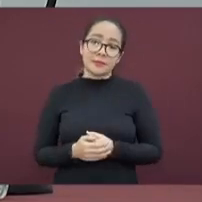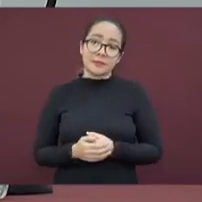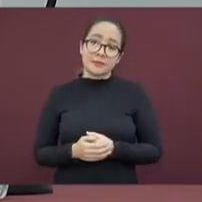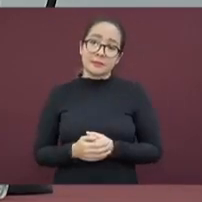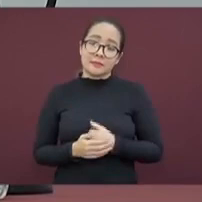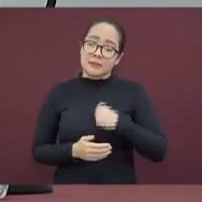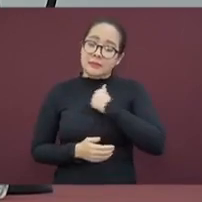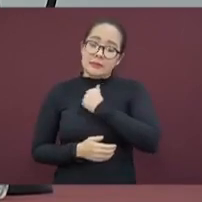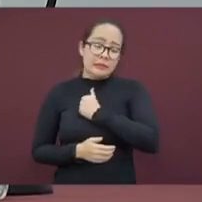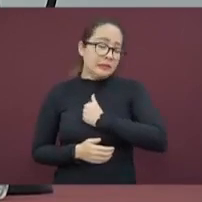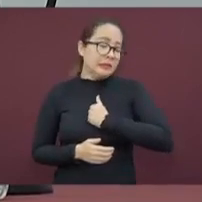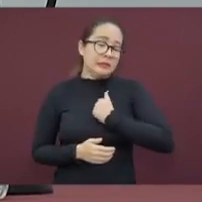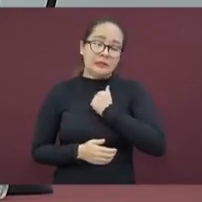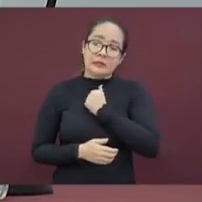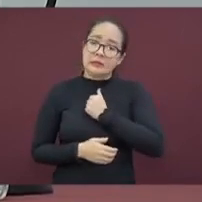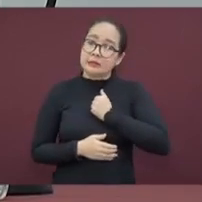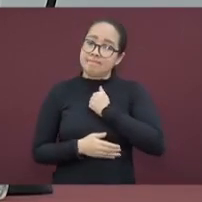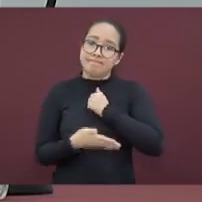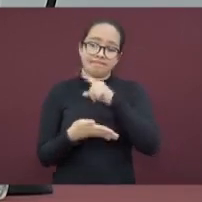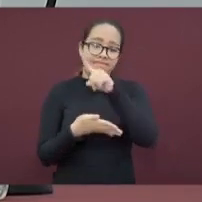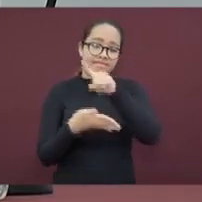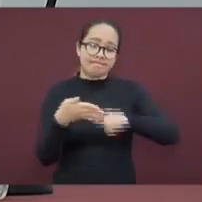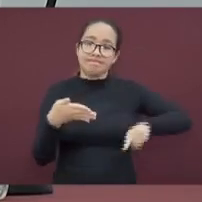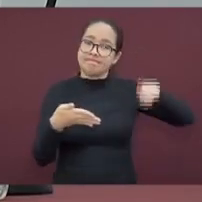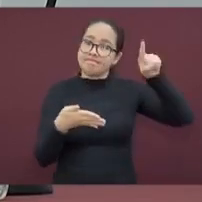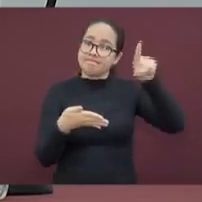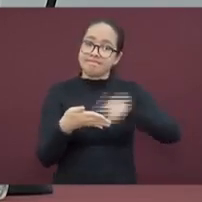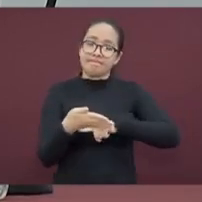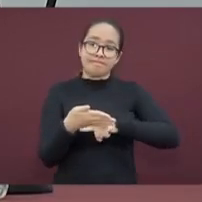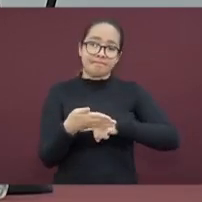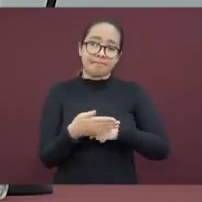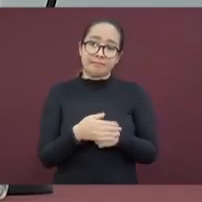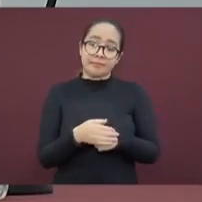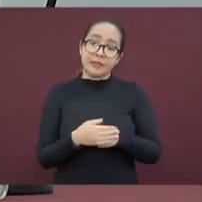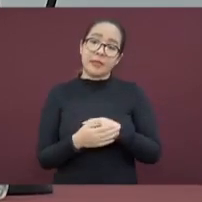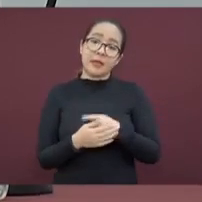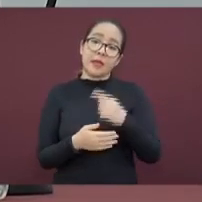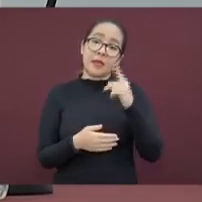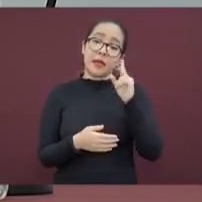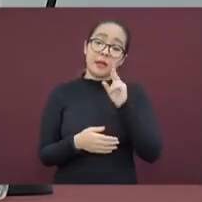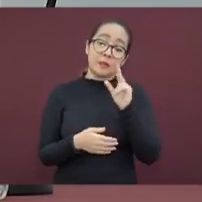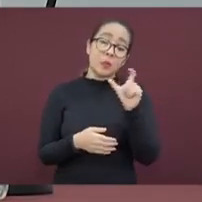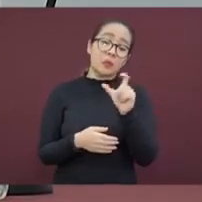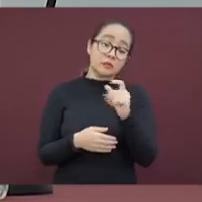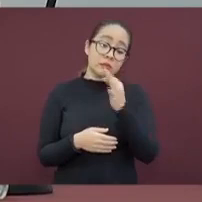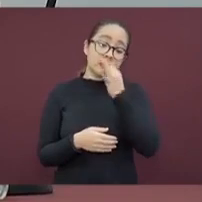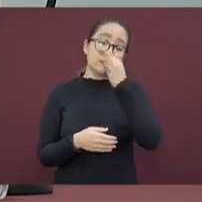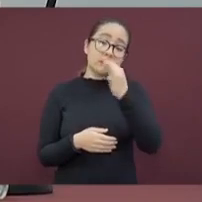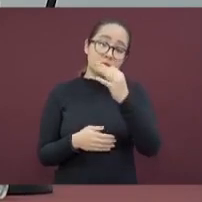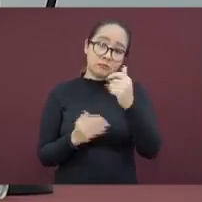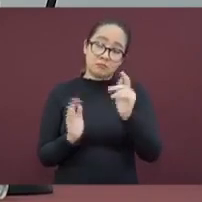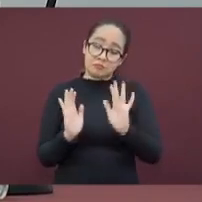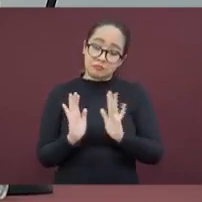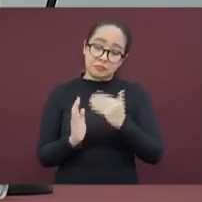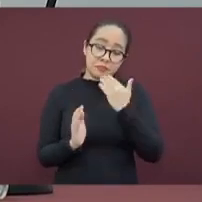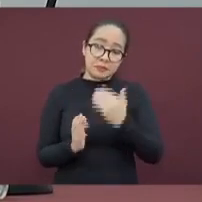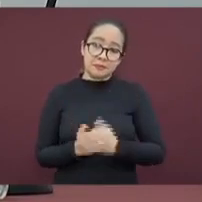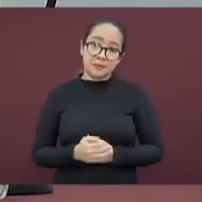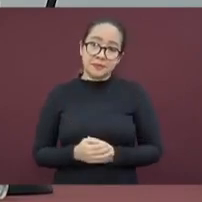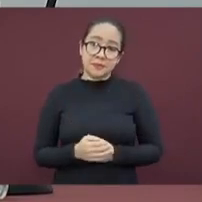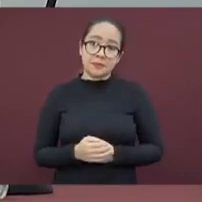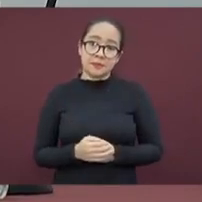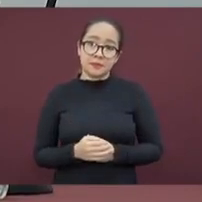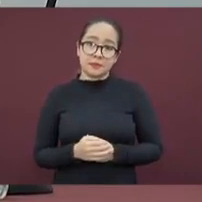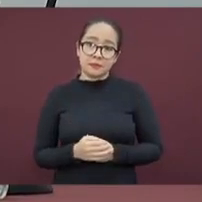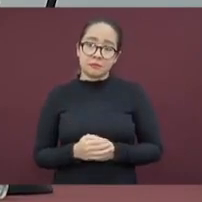tendrá que ser suspendida hasta nuevo aviso una vez más les haré mención de las medidas